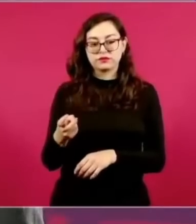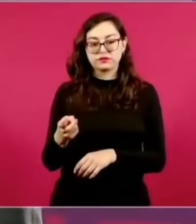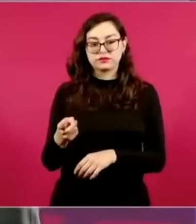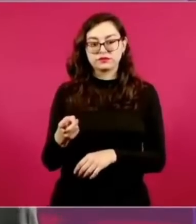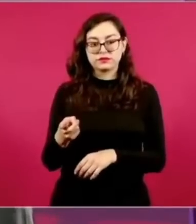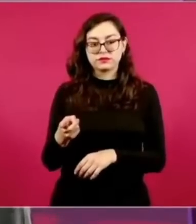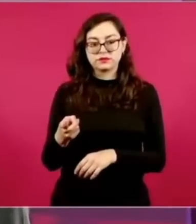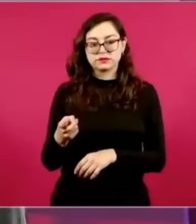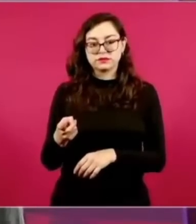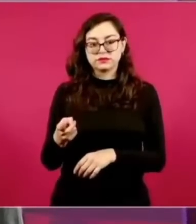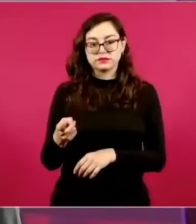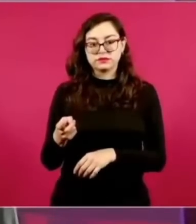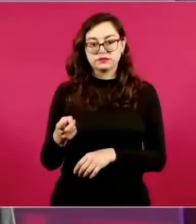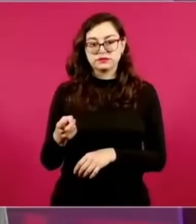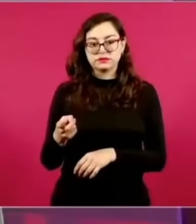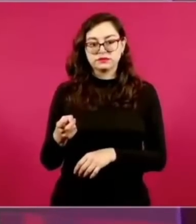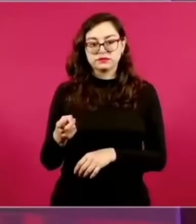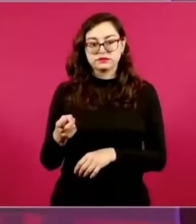a